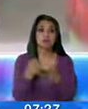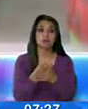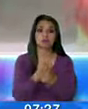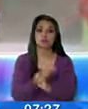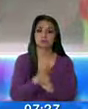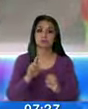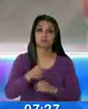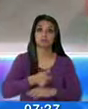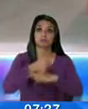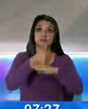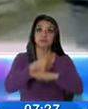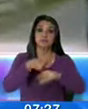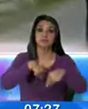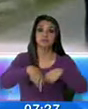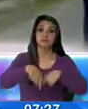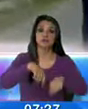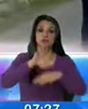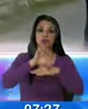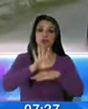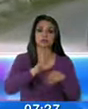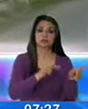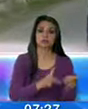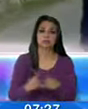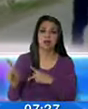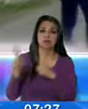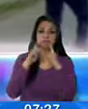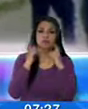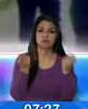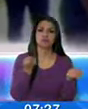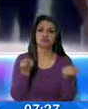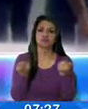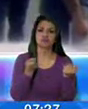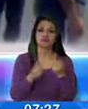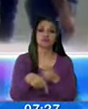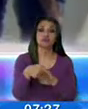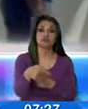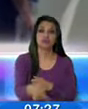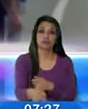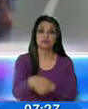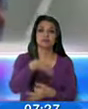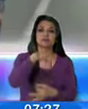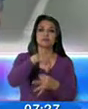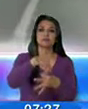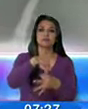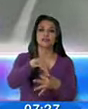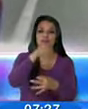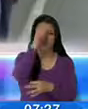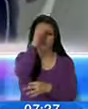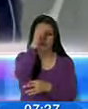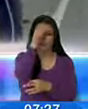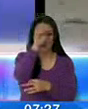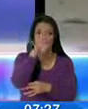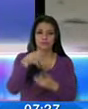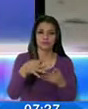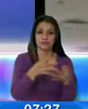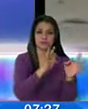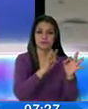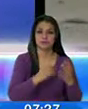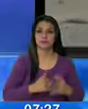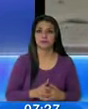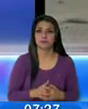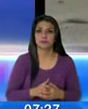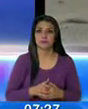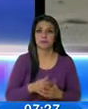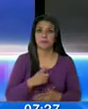de Tránsito del Ecuador se ha planteado para los operativos a realizarse durante la consulta popular de este domingo. La Comisión de